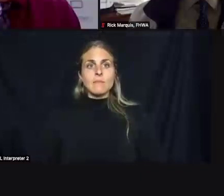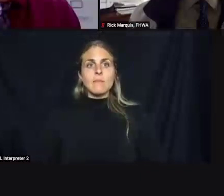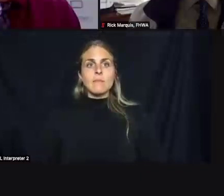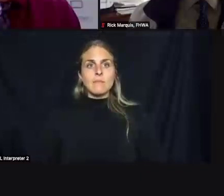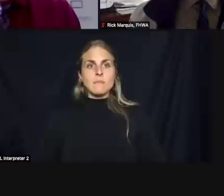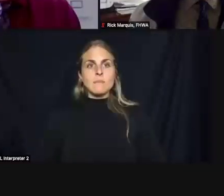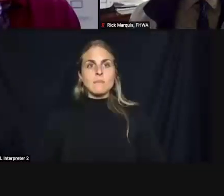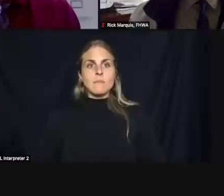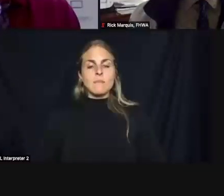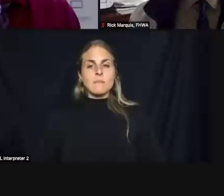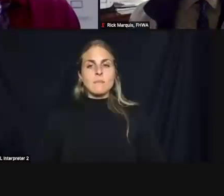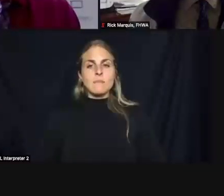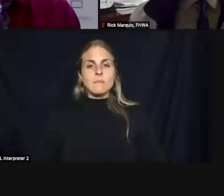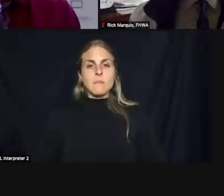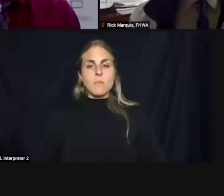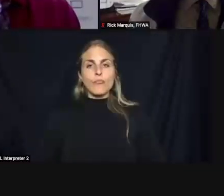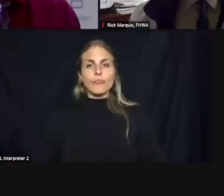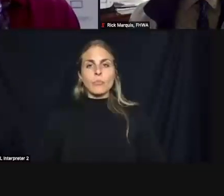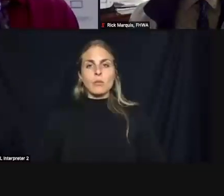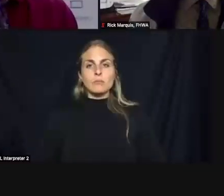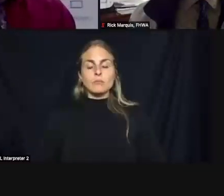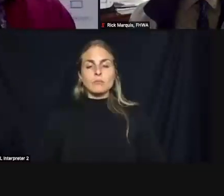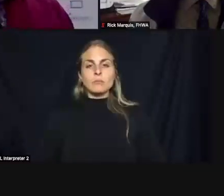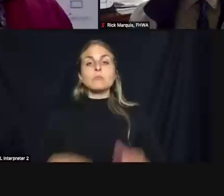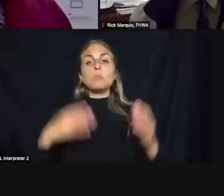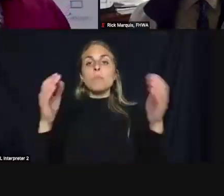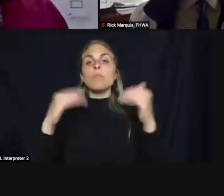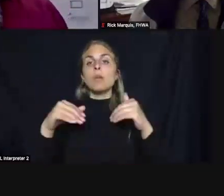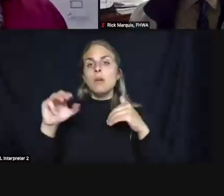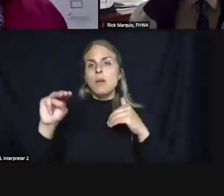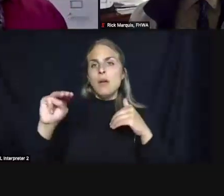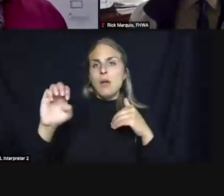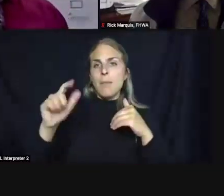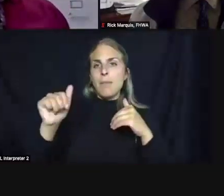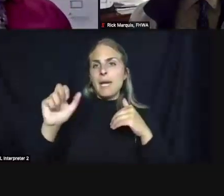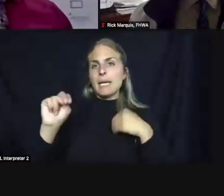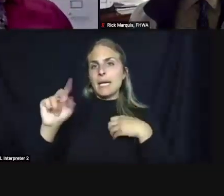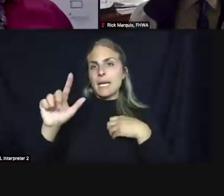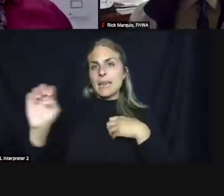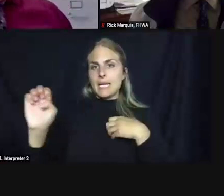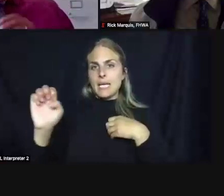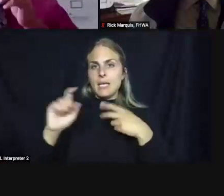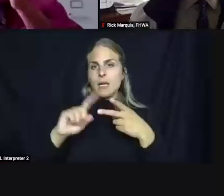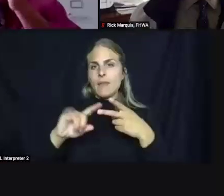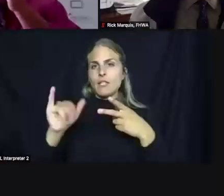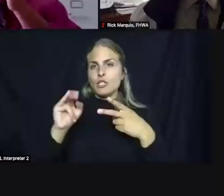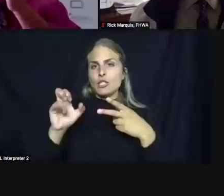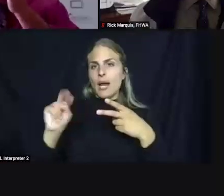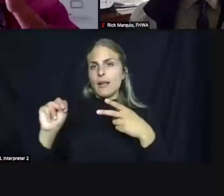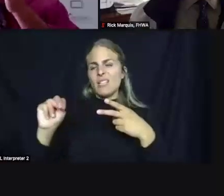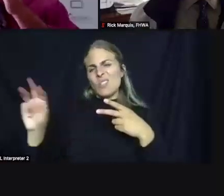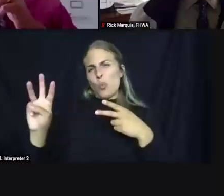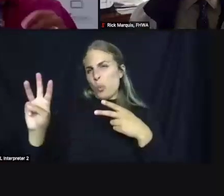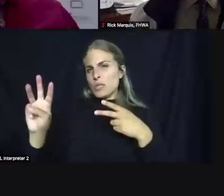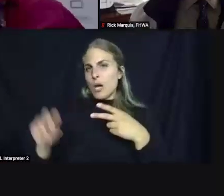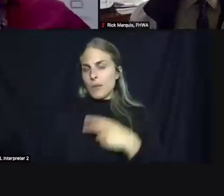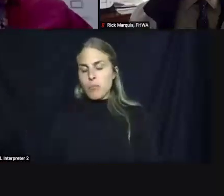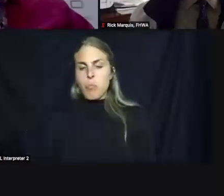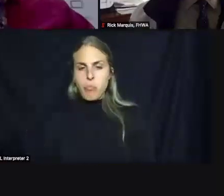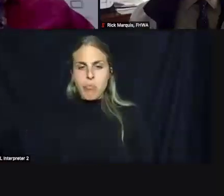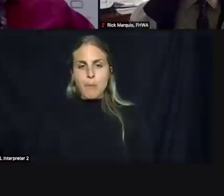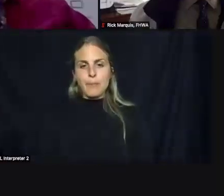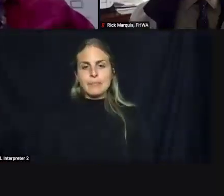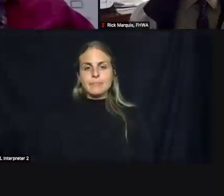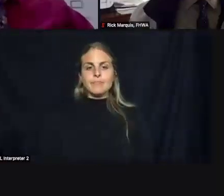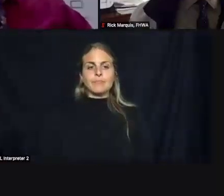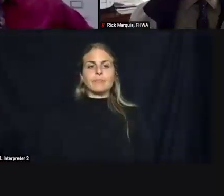you, sir. Gracias. The next person to speak is Megan Lee. Megan Lee es la próxima